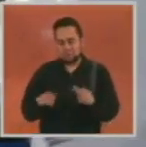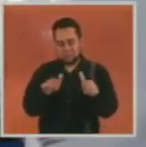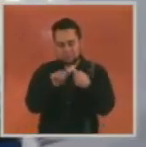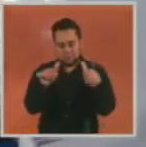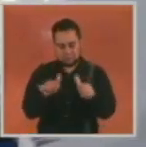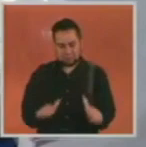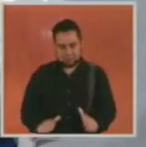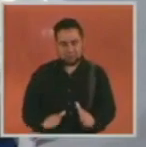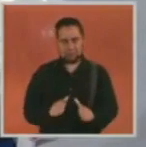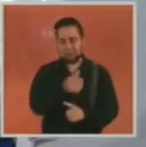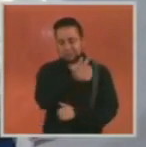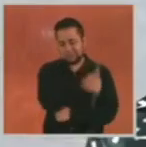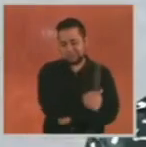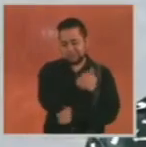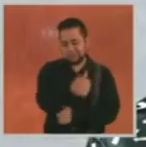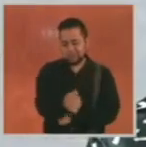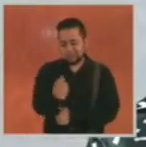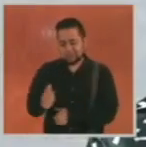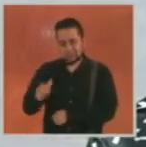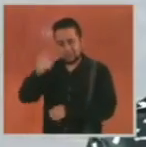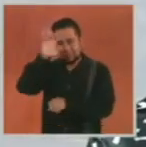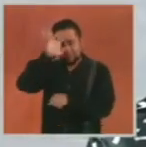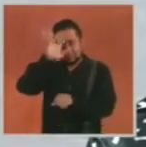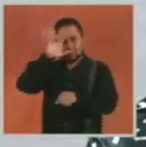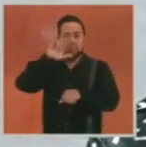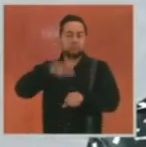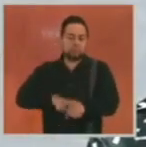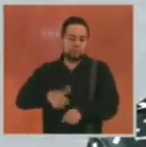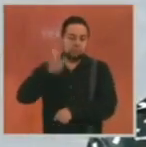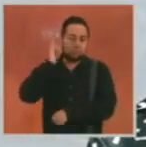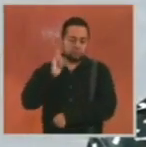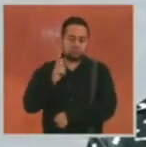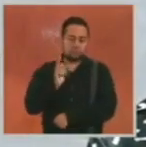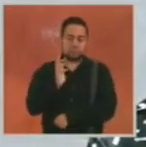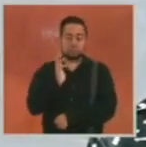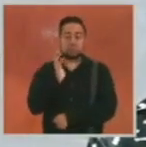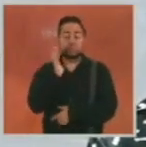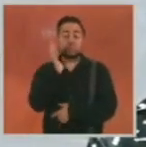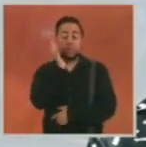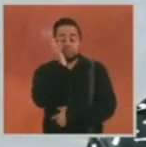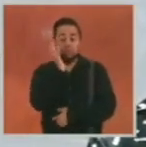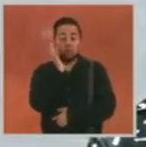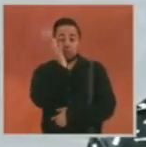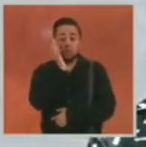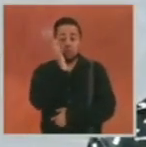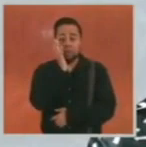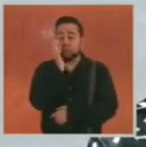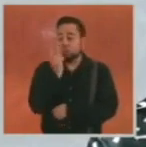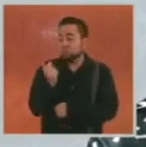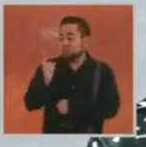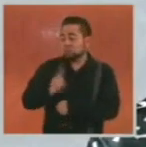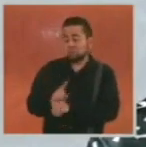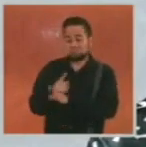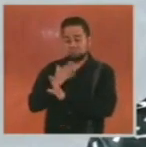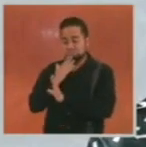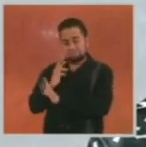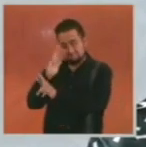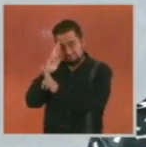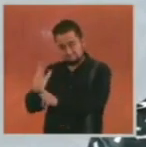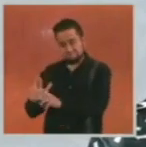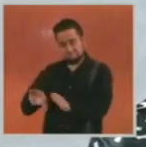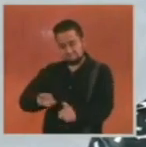de cada una de nuestras culturas la zapoteca un solo día y